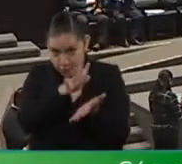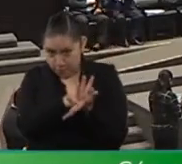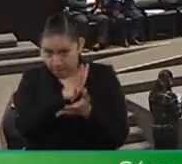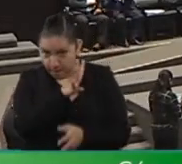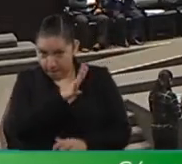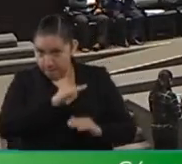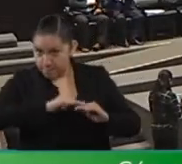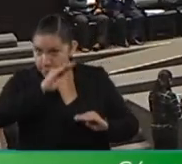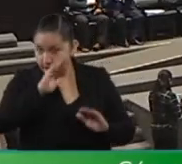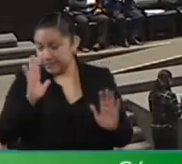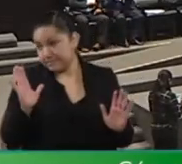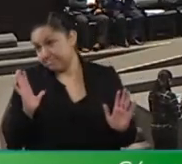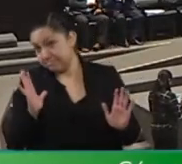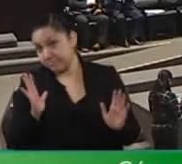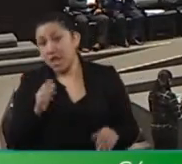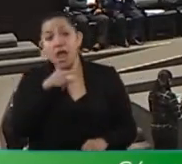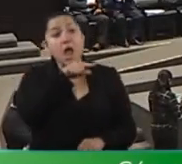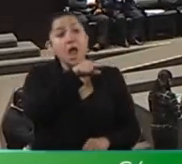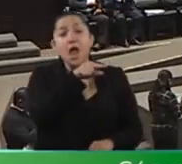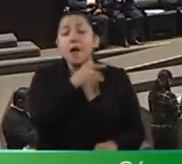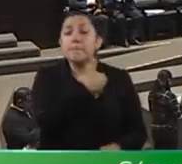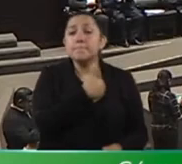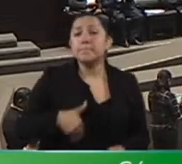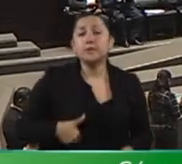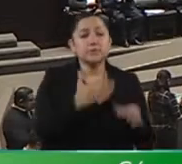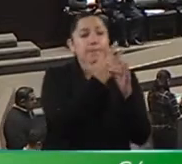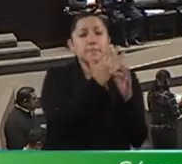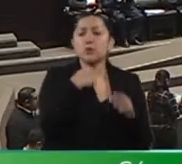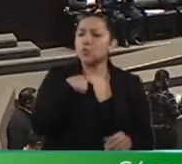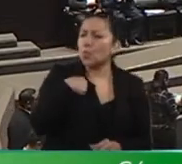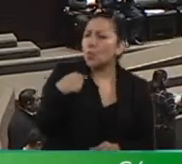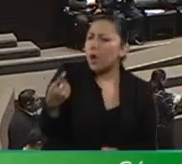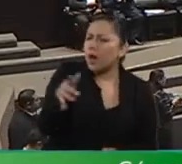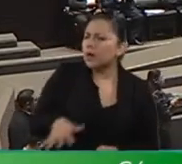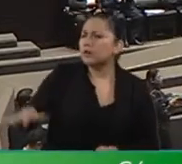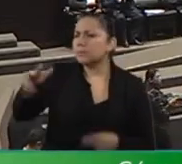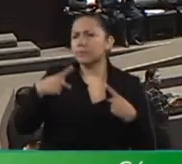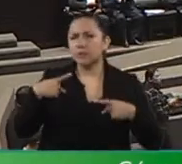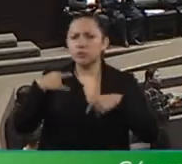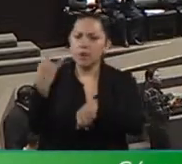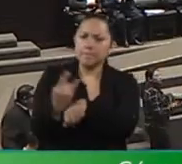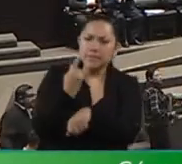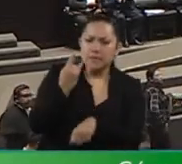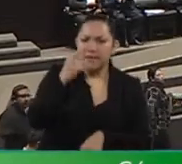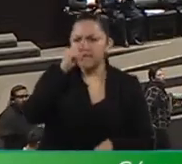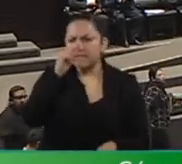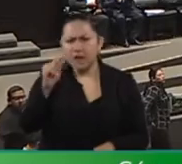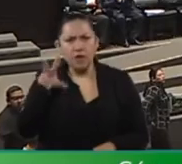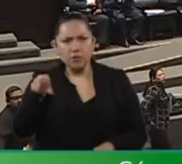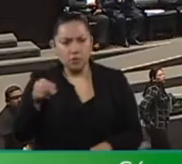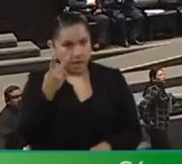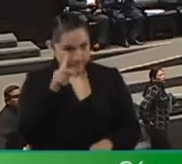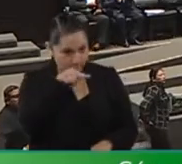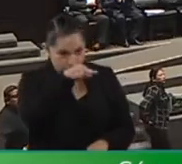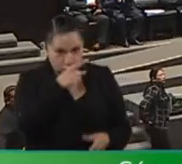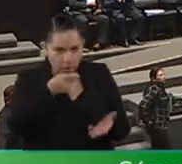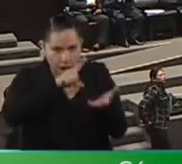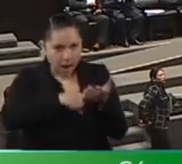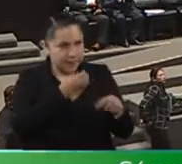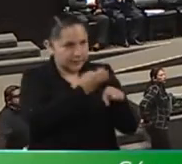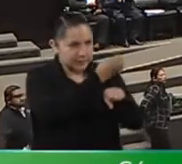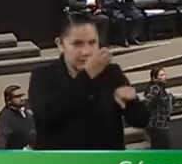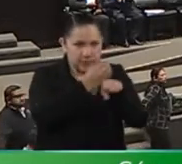se replegará gravemente al cierre del presente sexenio a causa del recorte presupuestal discrecional a los